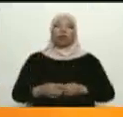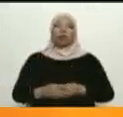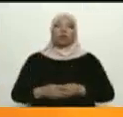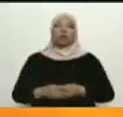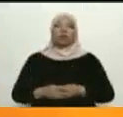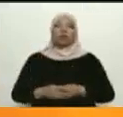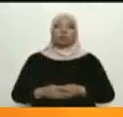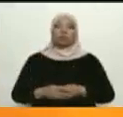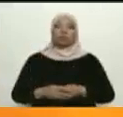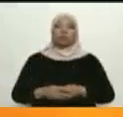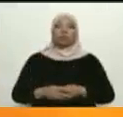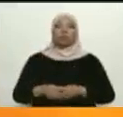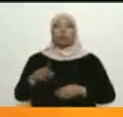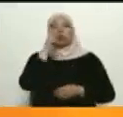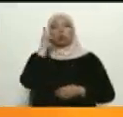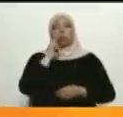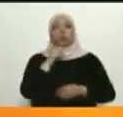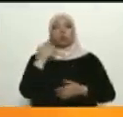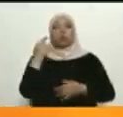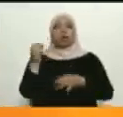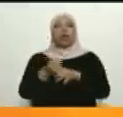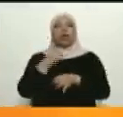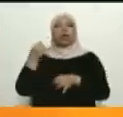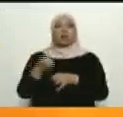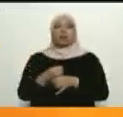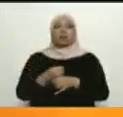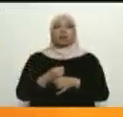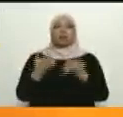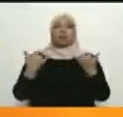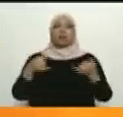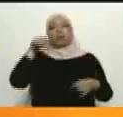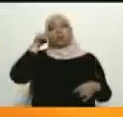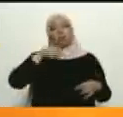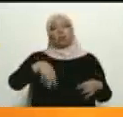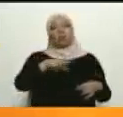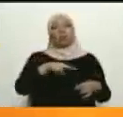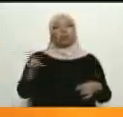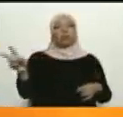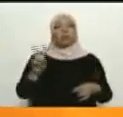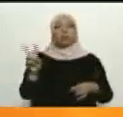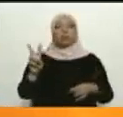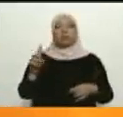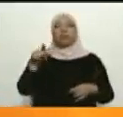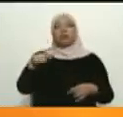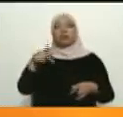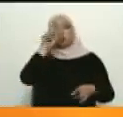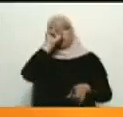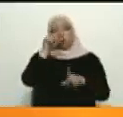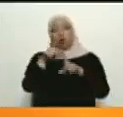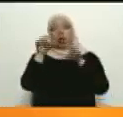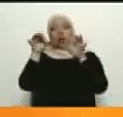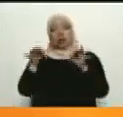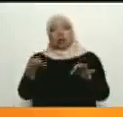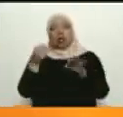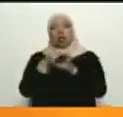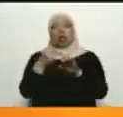la revolución bolivariana trabajando para la protección del pueblo venezolano nosotros logramos la asistencia